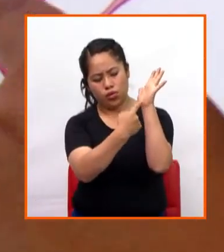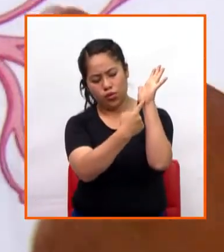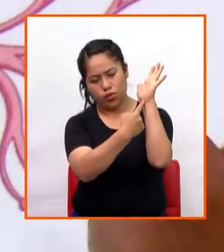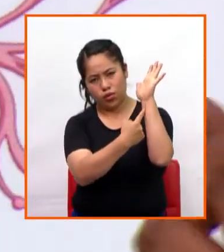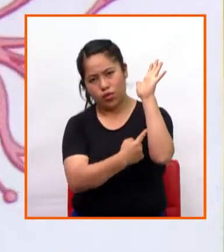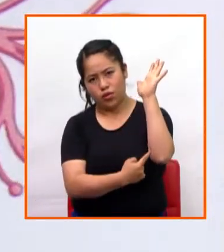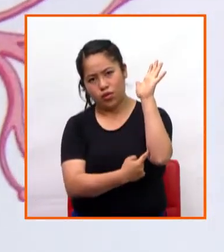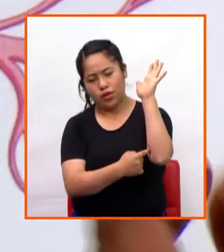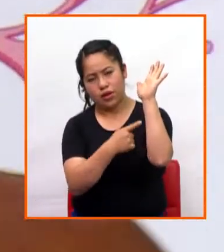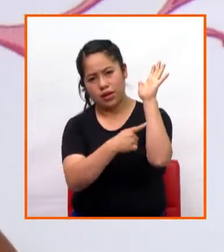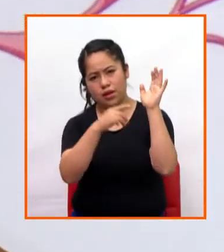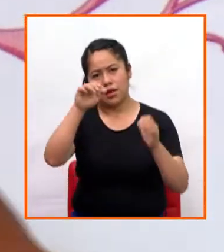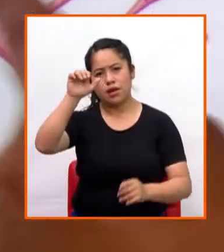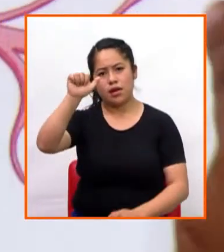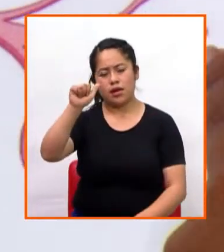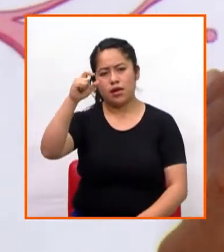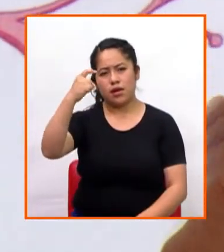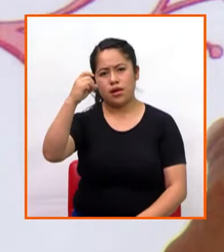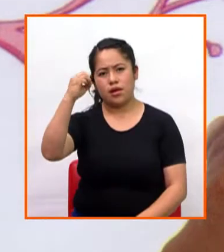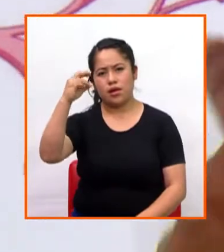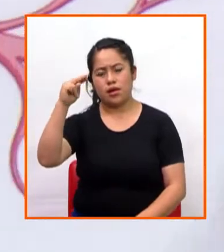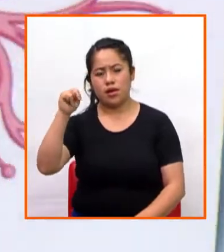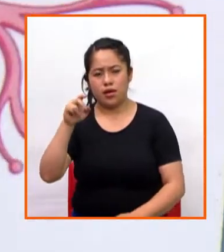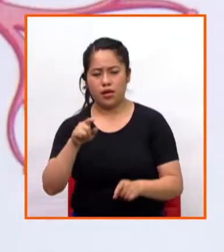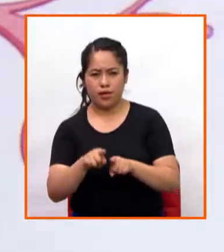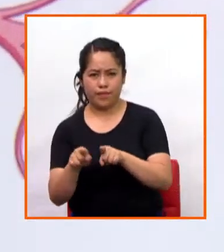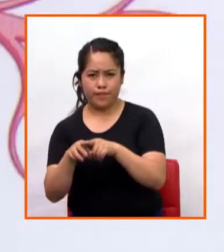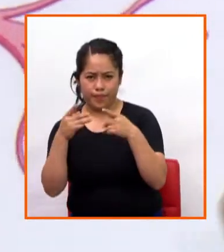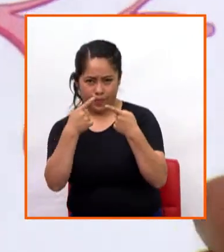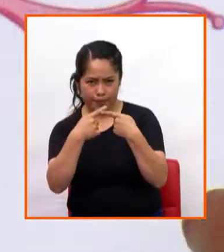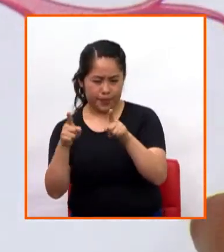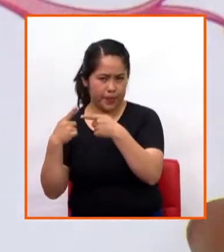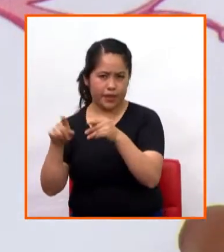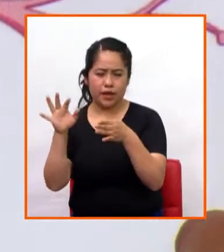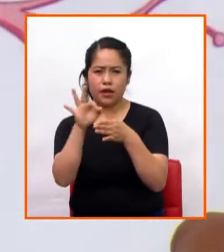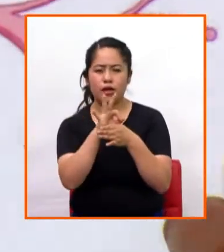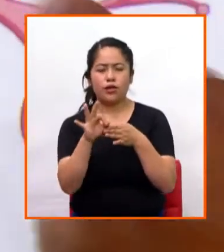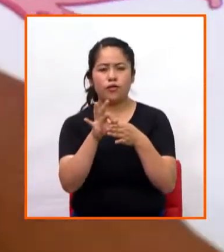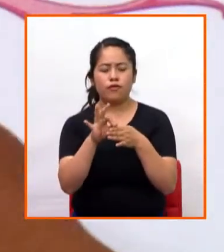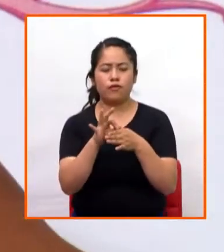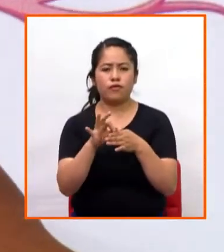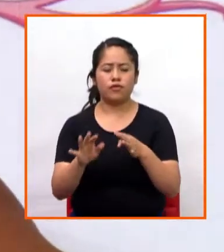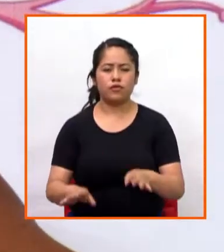impulsos nerviosos del cuerpo celular a la periferia. También